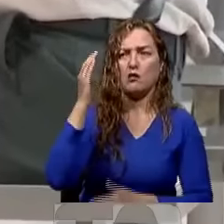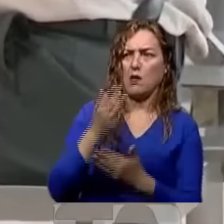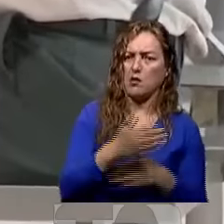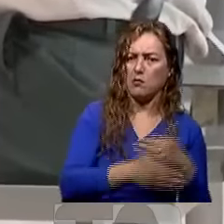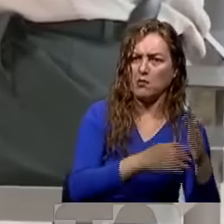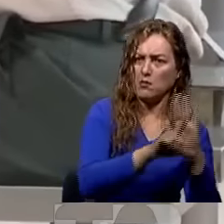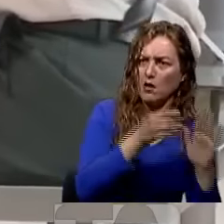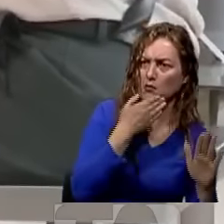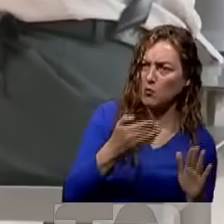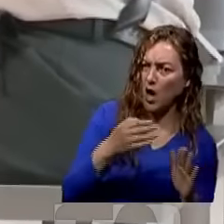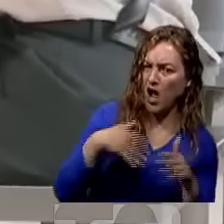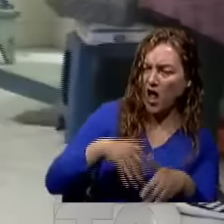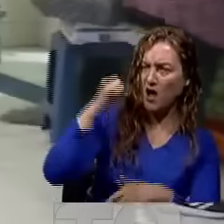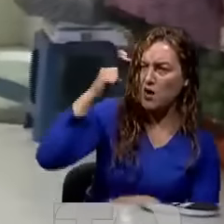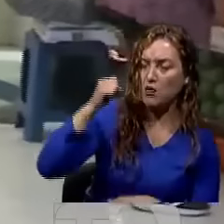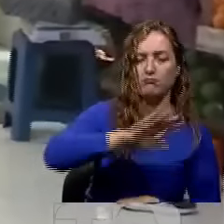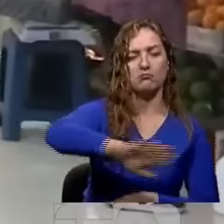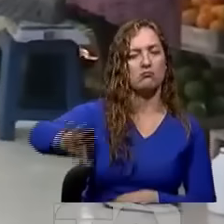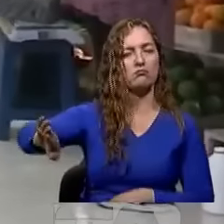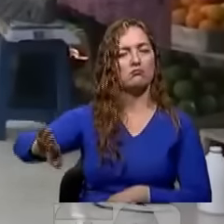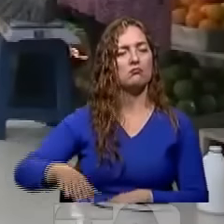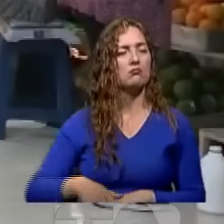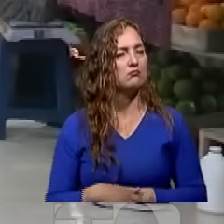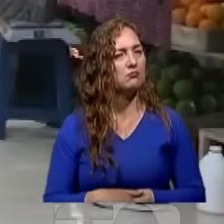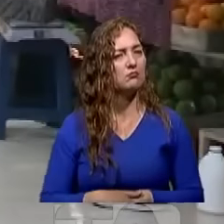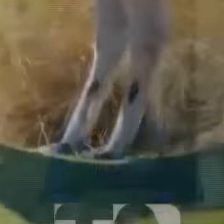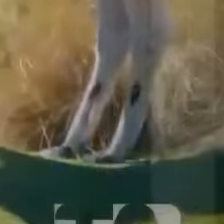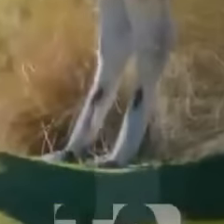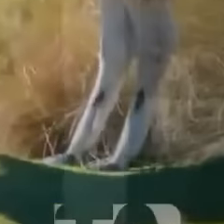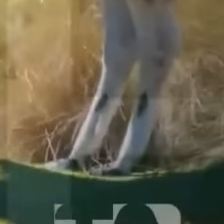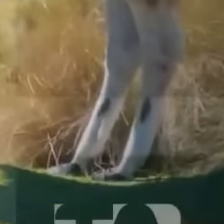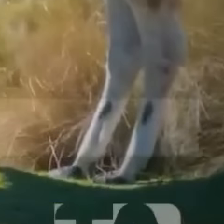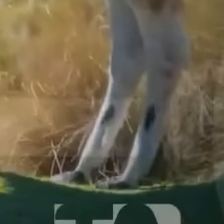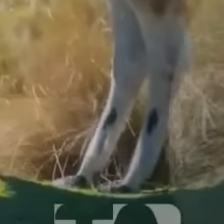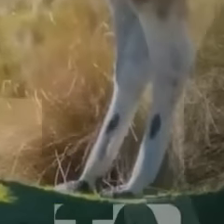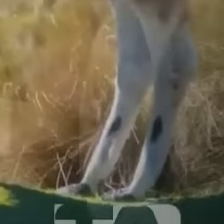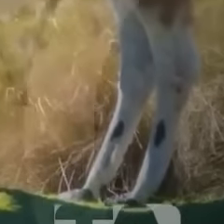avance y mejora en el sistema de comercialización.